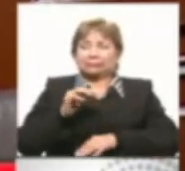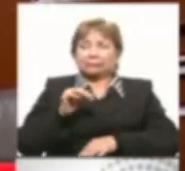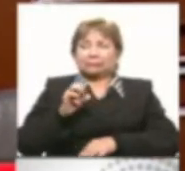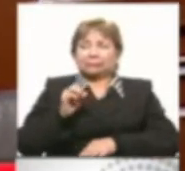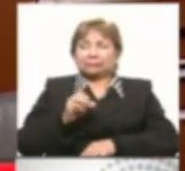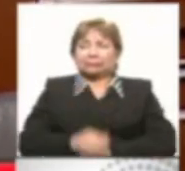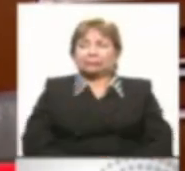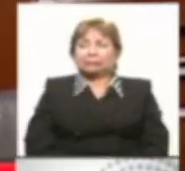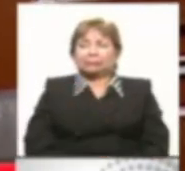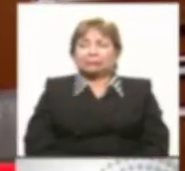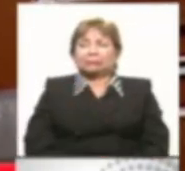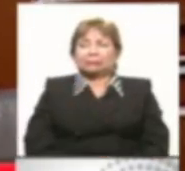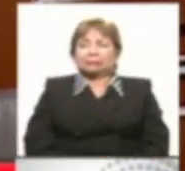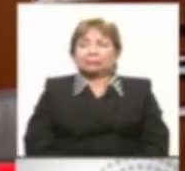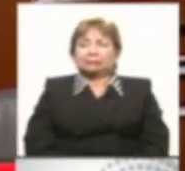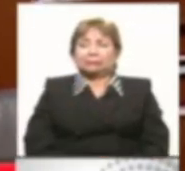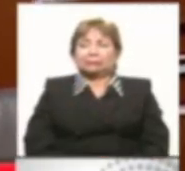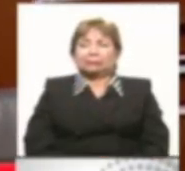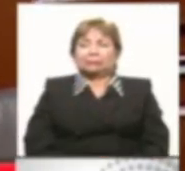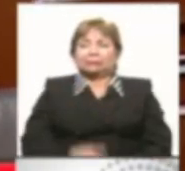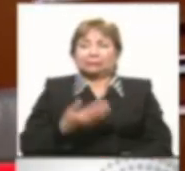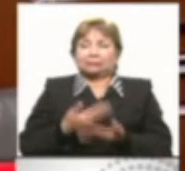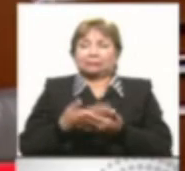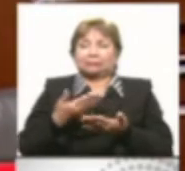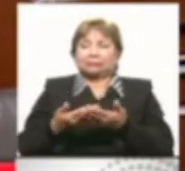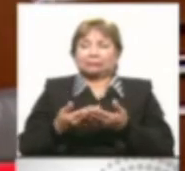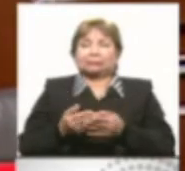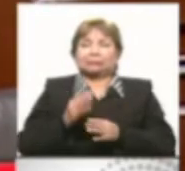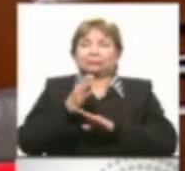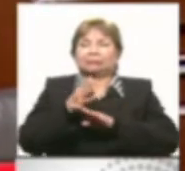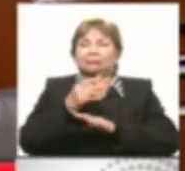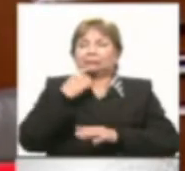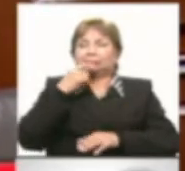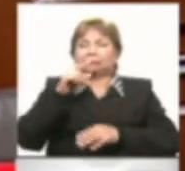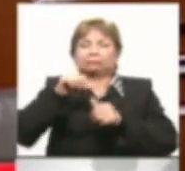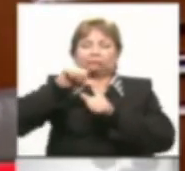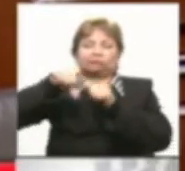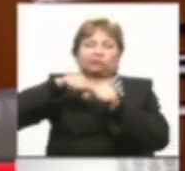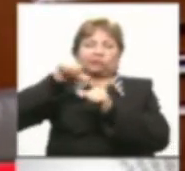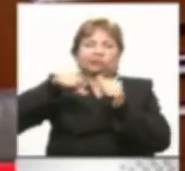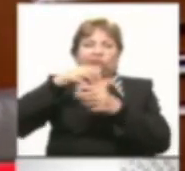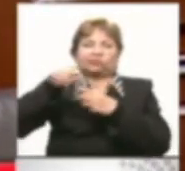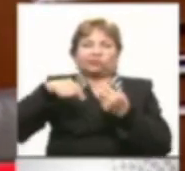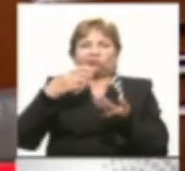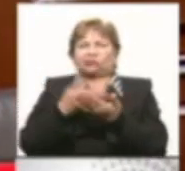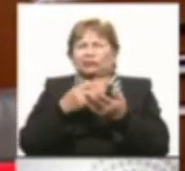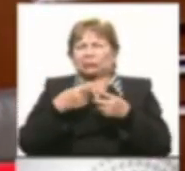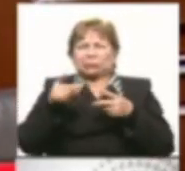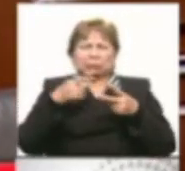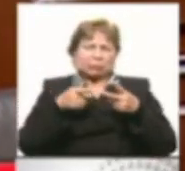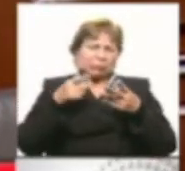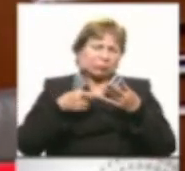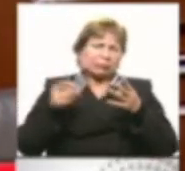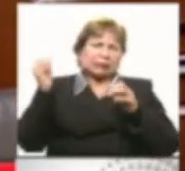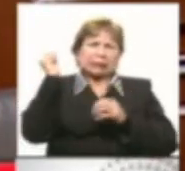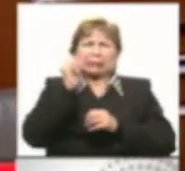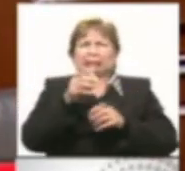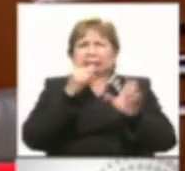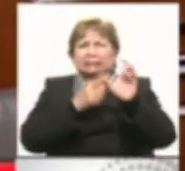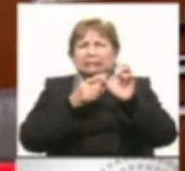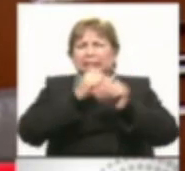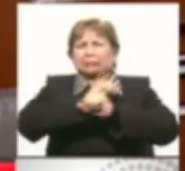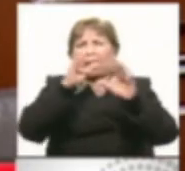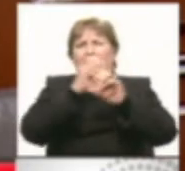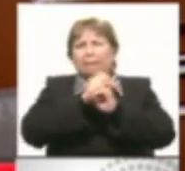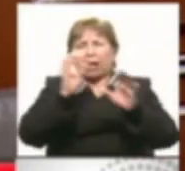favor. A usted se le cuestiona por estar involucrado en una serie de atentados